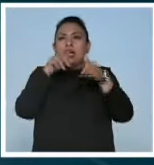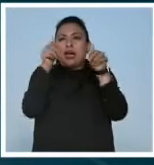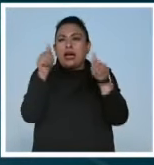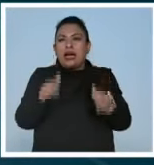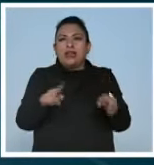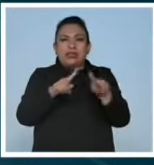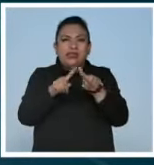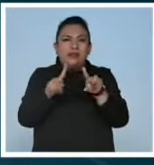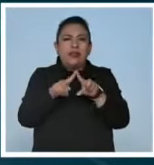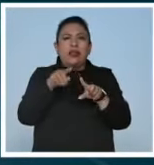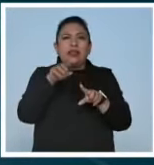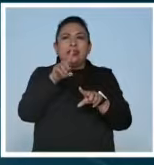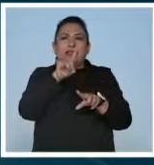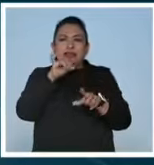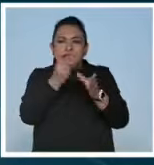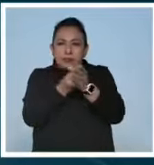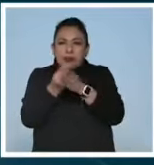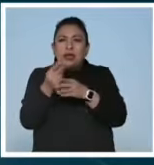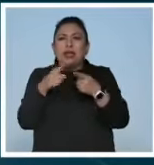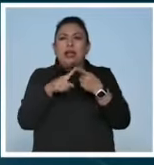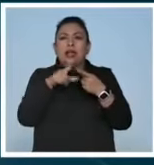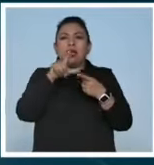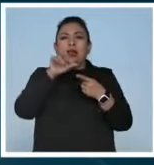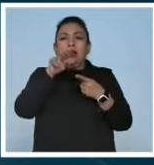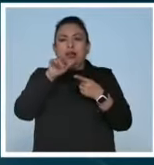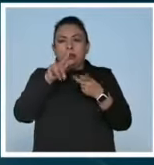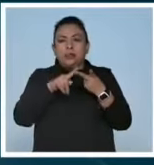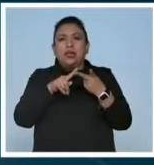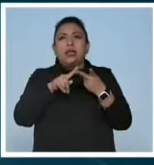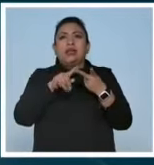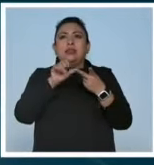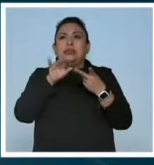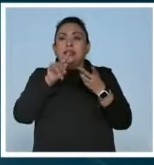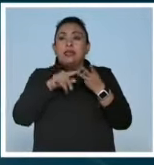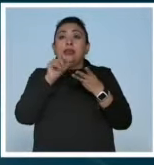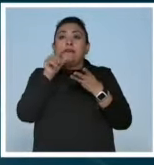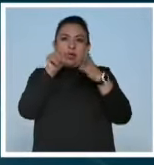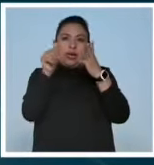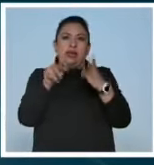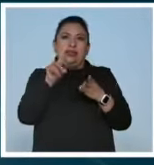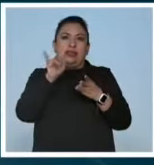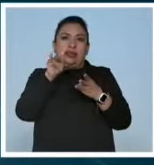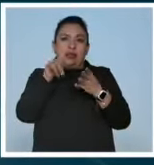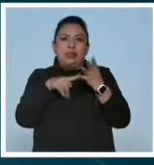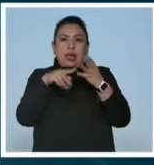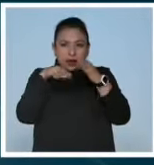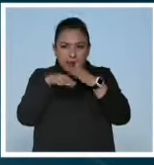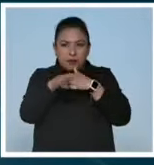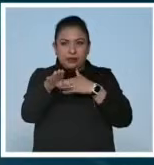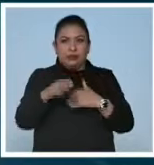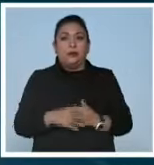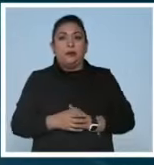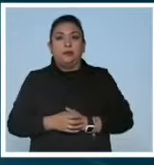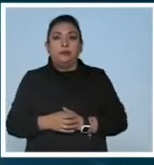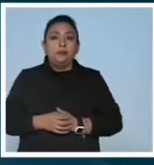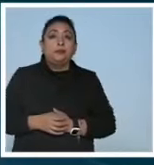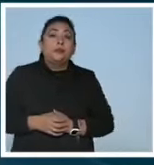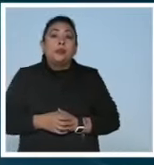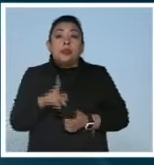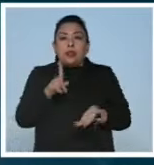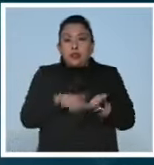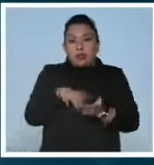artísticos multidisciplinarios donde se destaca el live set, DJ set, así como las artes digitales e inmersivas. A